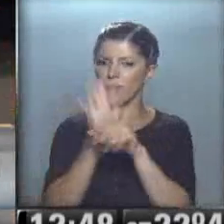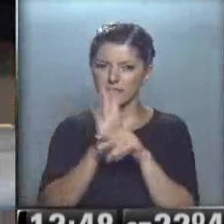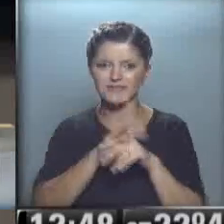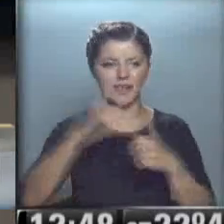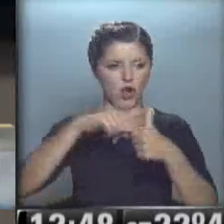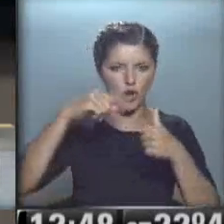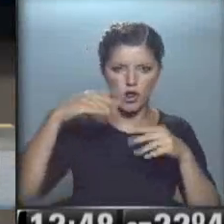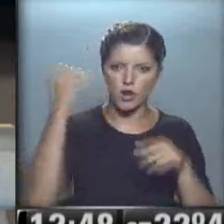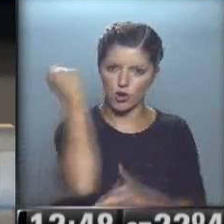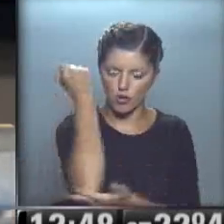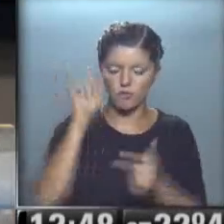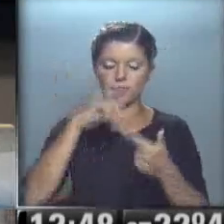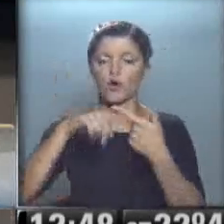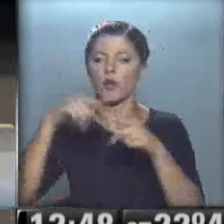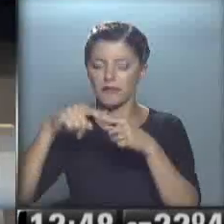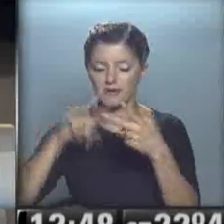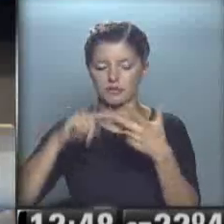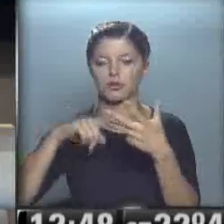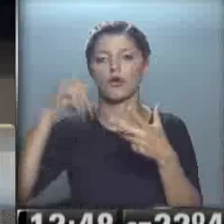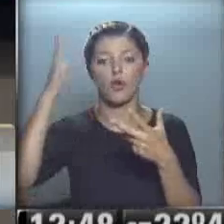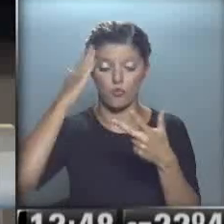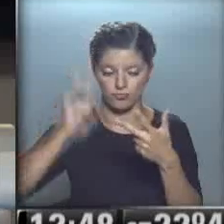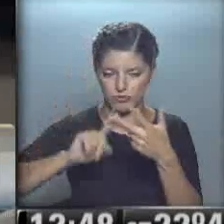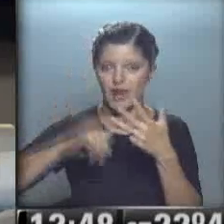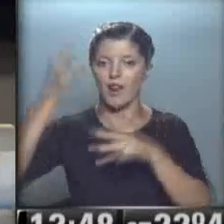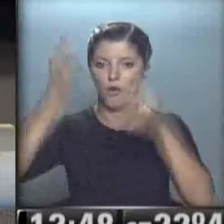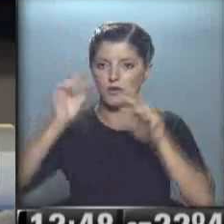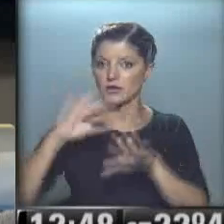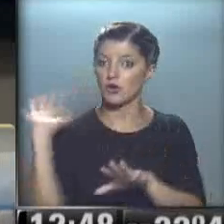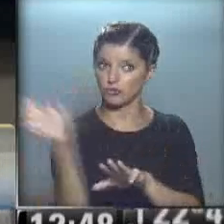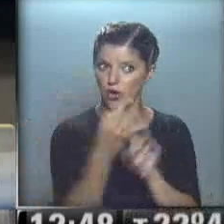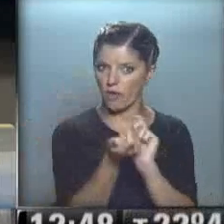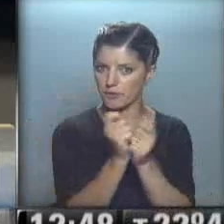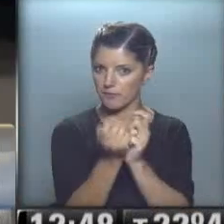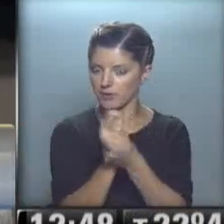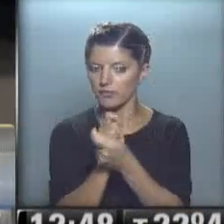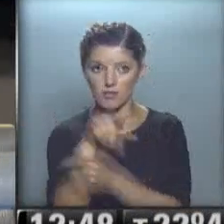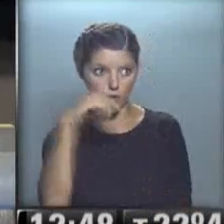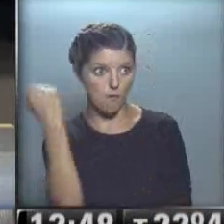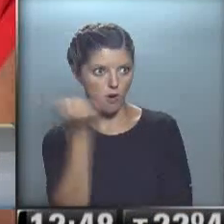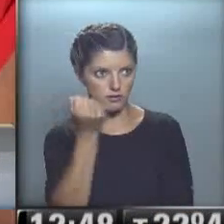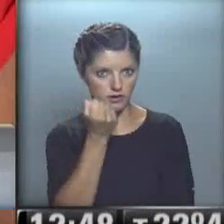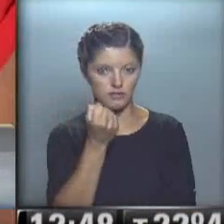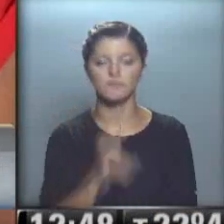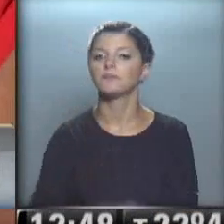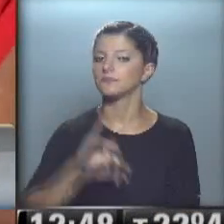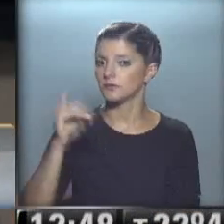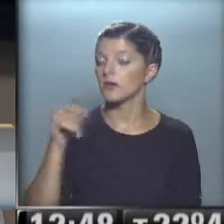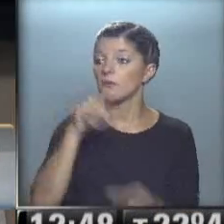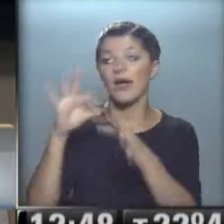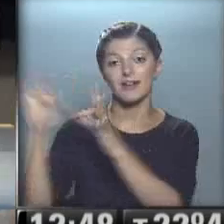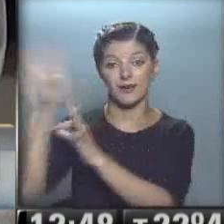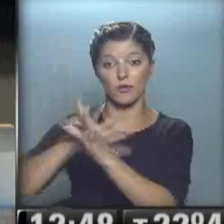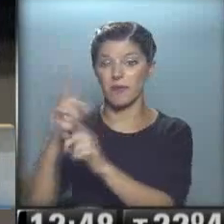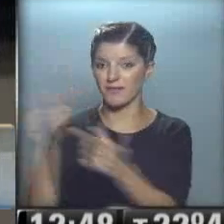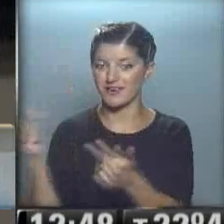cultural en lo jurídico vivimos un momento muy realmente muy muy interesante muy rico sin lugar a dudas bueno en Europa no se consigue